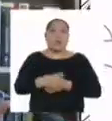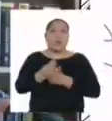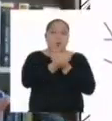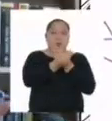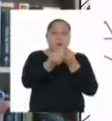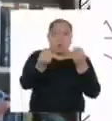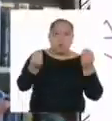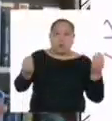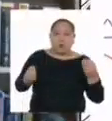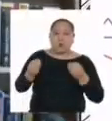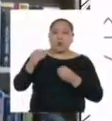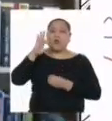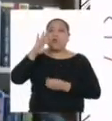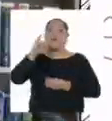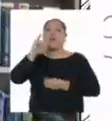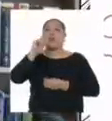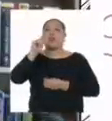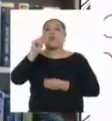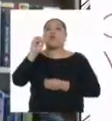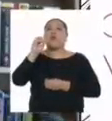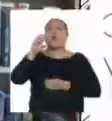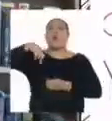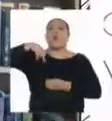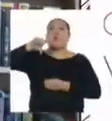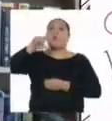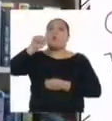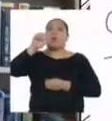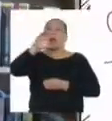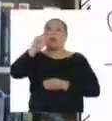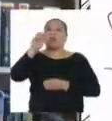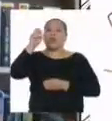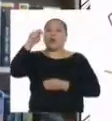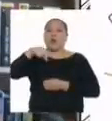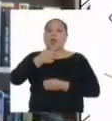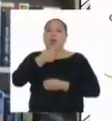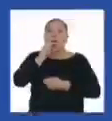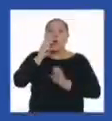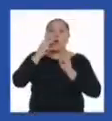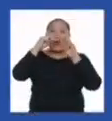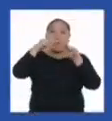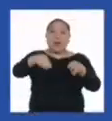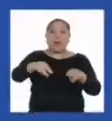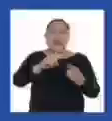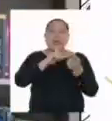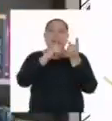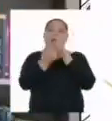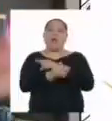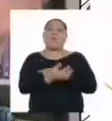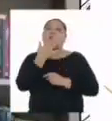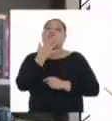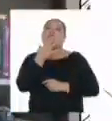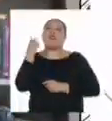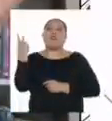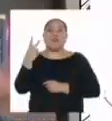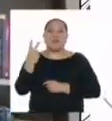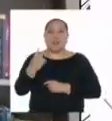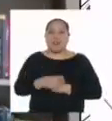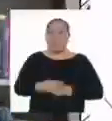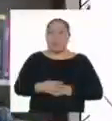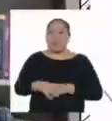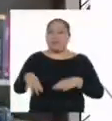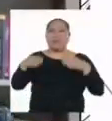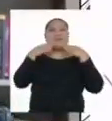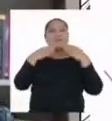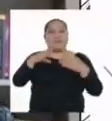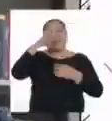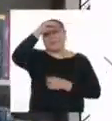gran abundancia de fitoplancton, las aguas se van a tornar de color verde. Muchas gracias, chicas y